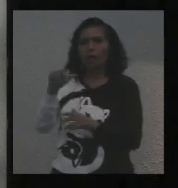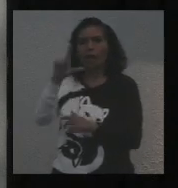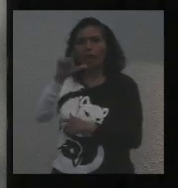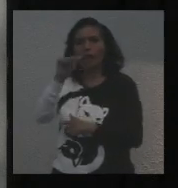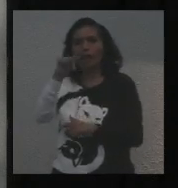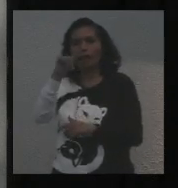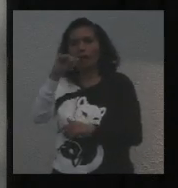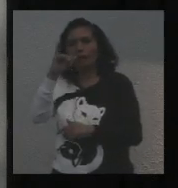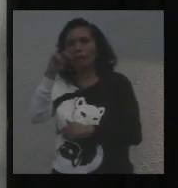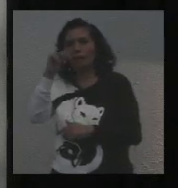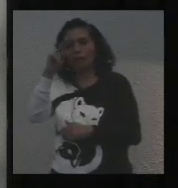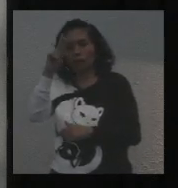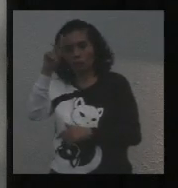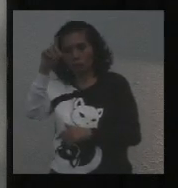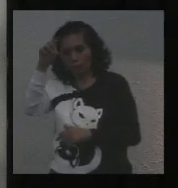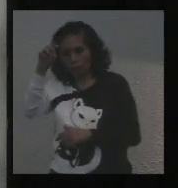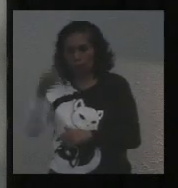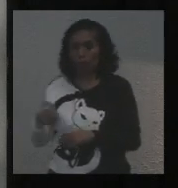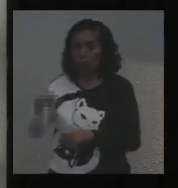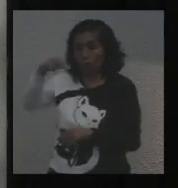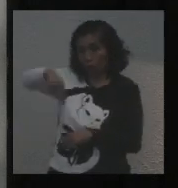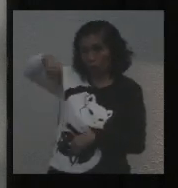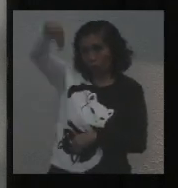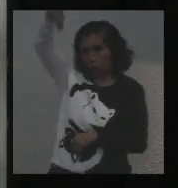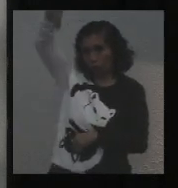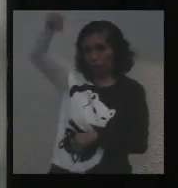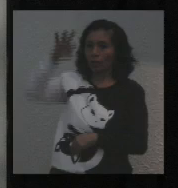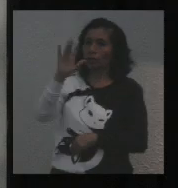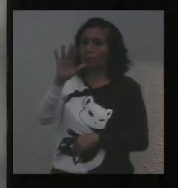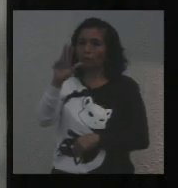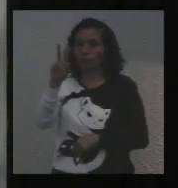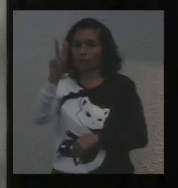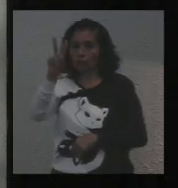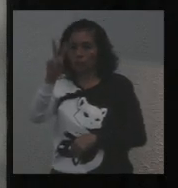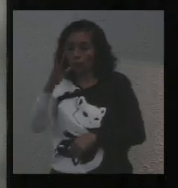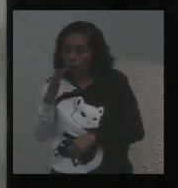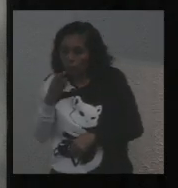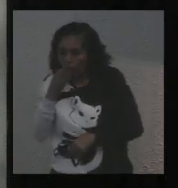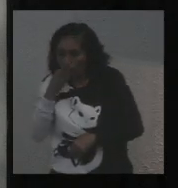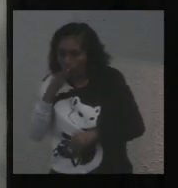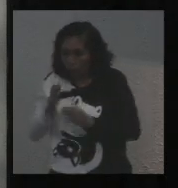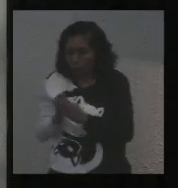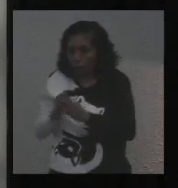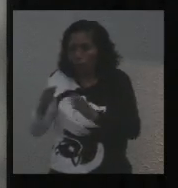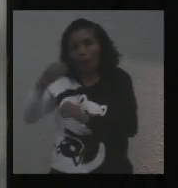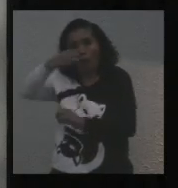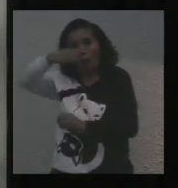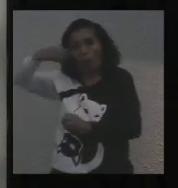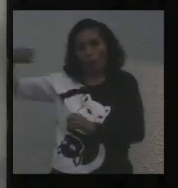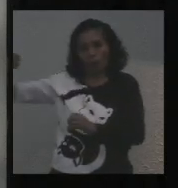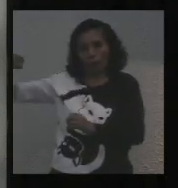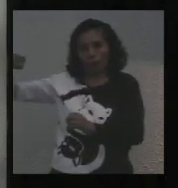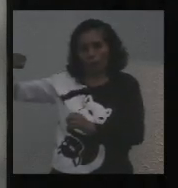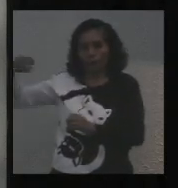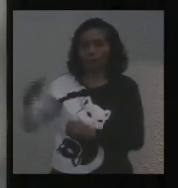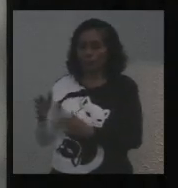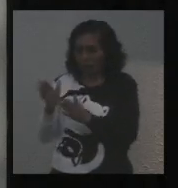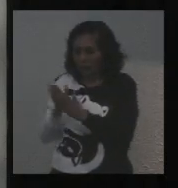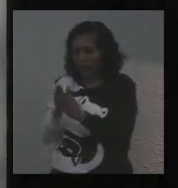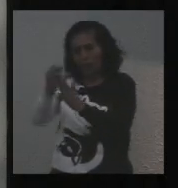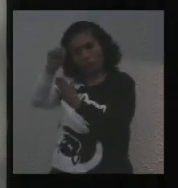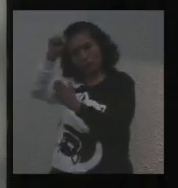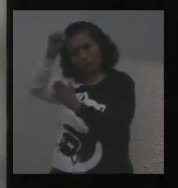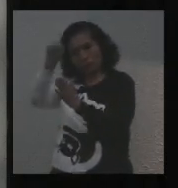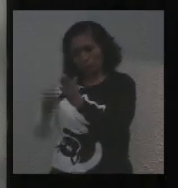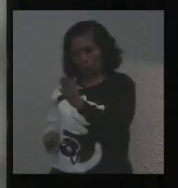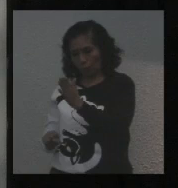y 89 grados 24 minutos 52 segundos de longitud oeste de Greenwich, y desciende al sur hasta el